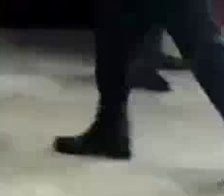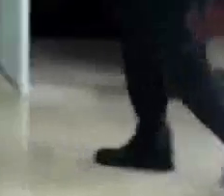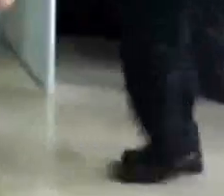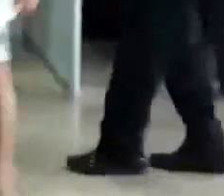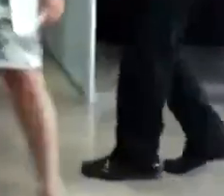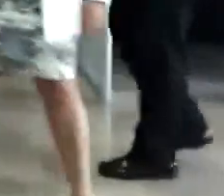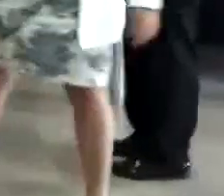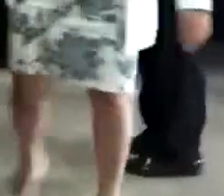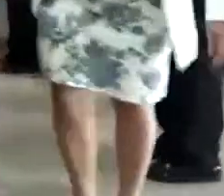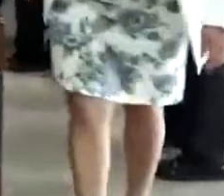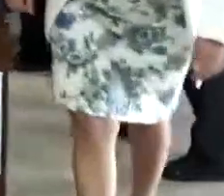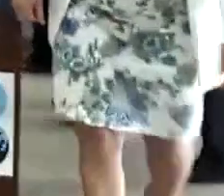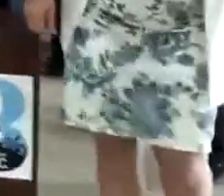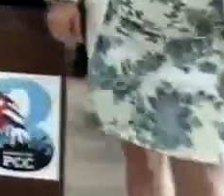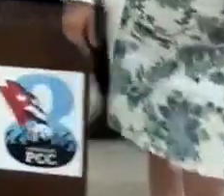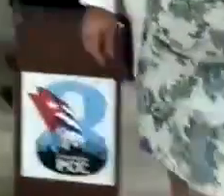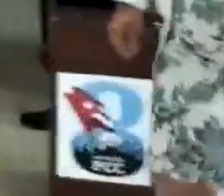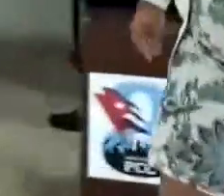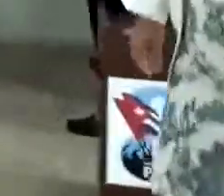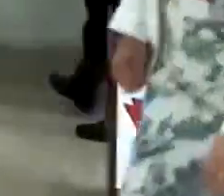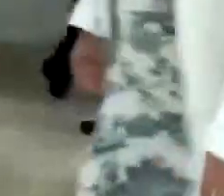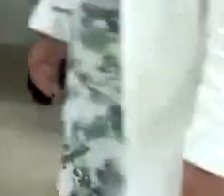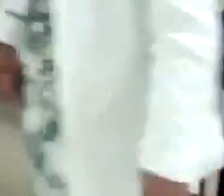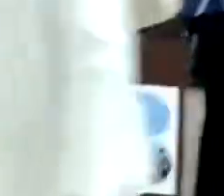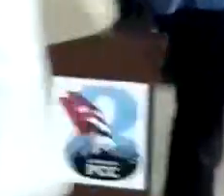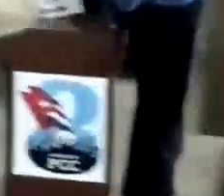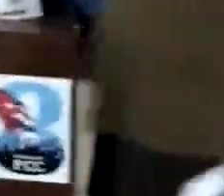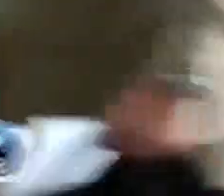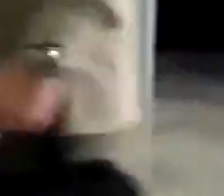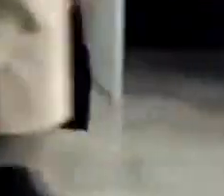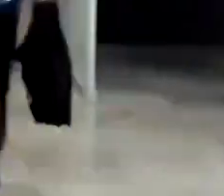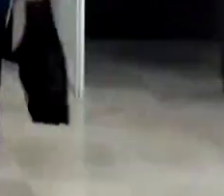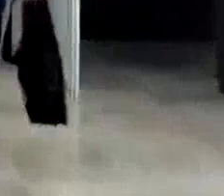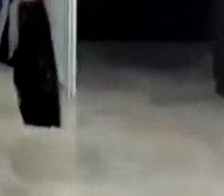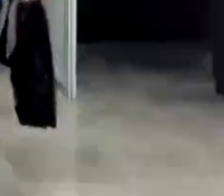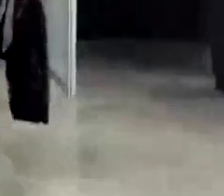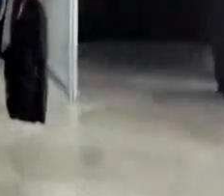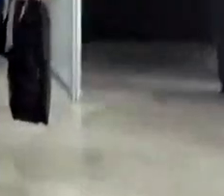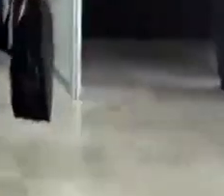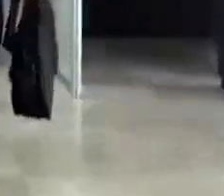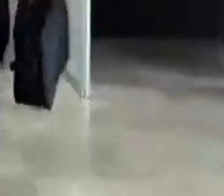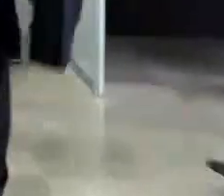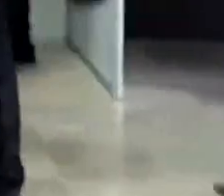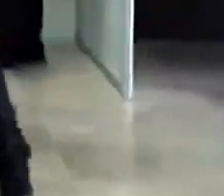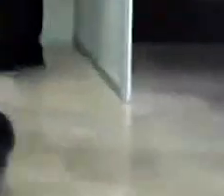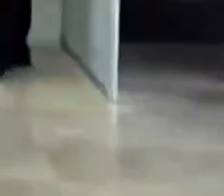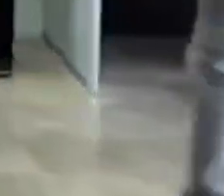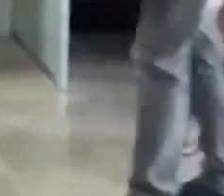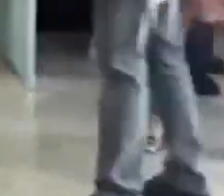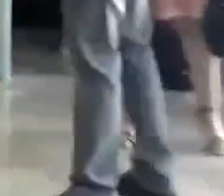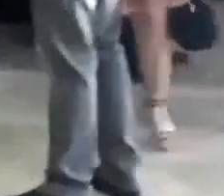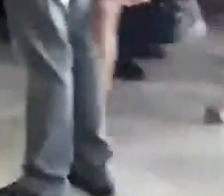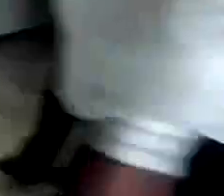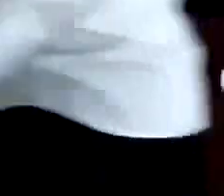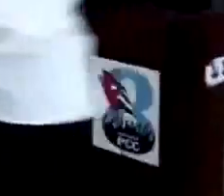PCC finalizará hoy, en la misma fecha en que se conmemora el 60 aniversario de Victoria de Playa Girón, como se llama en Cuba,